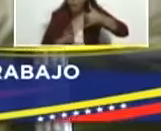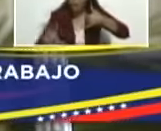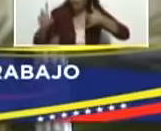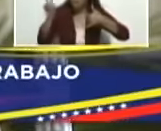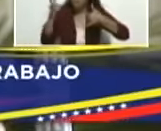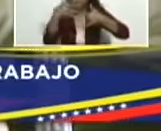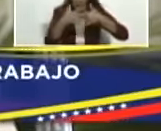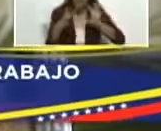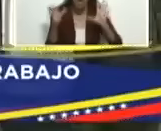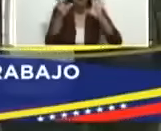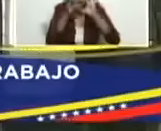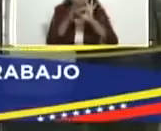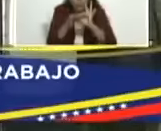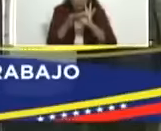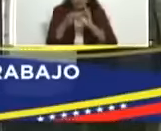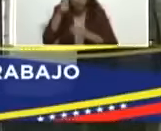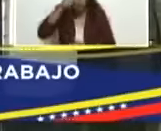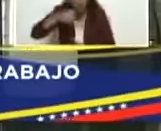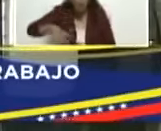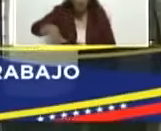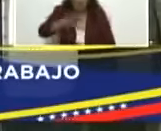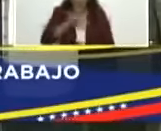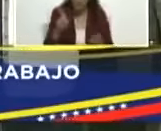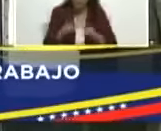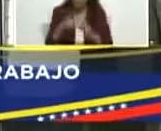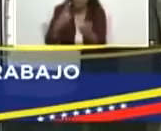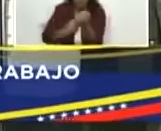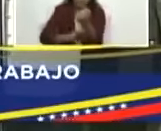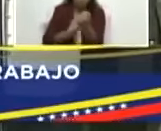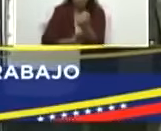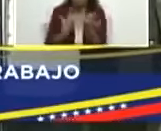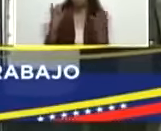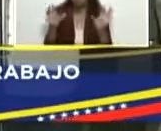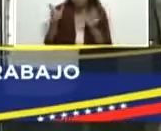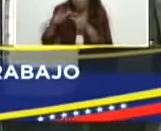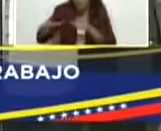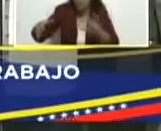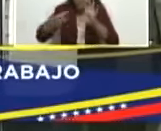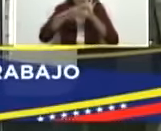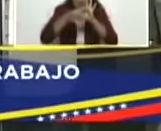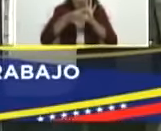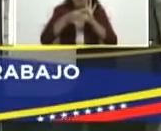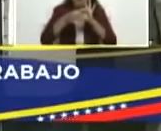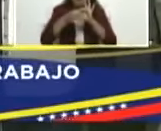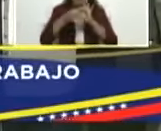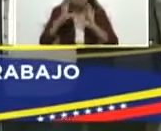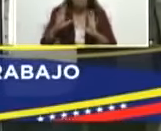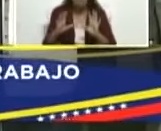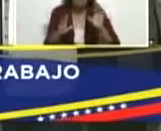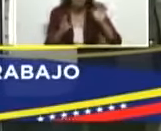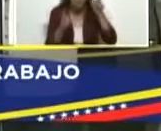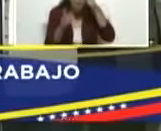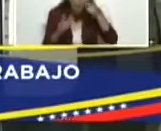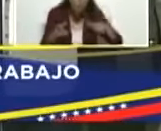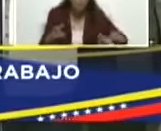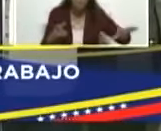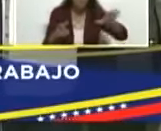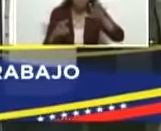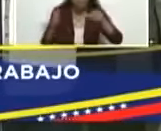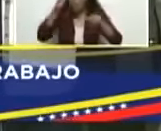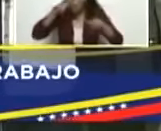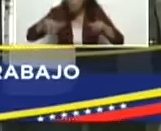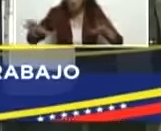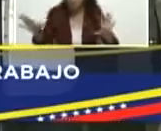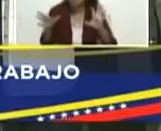permanente. Dos pueblos que somos uno. Dos pueblos que somos, sin lugar a duda,